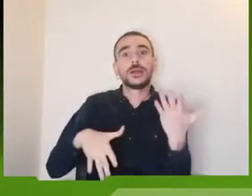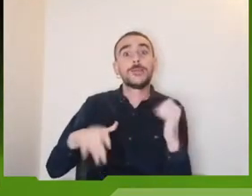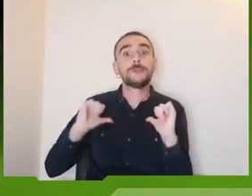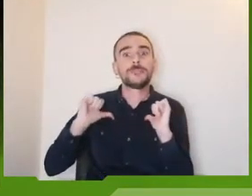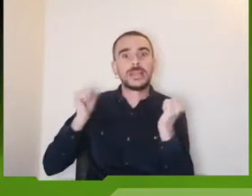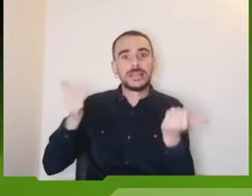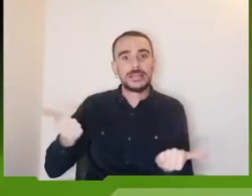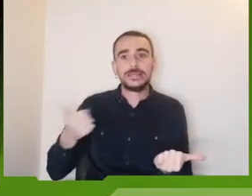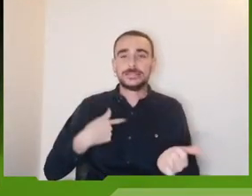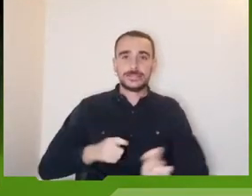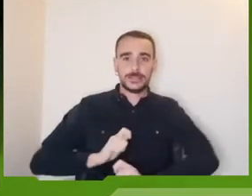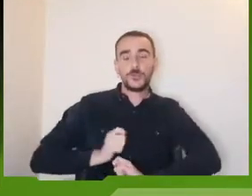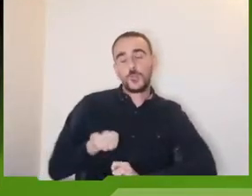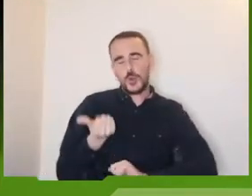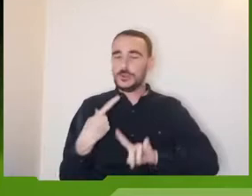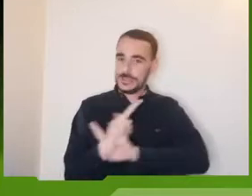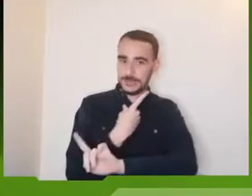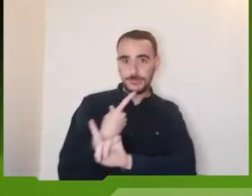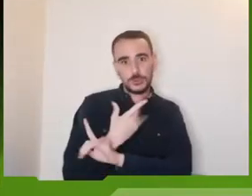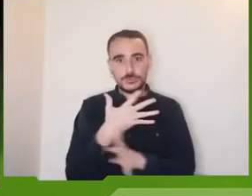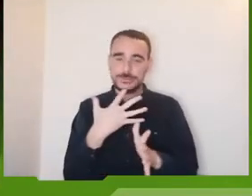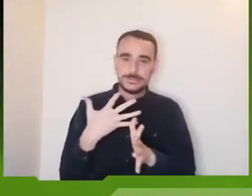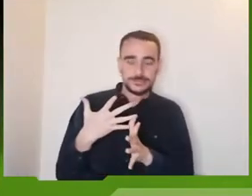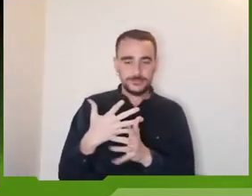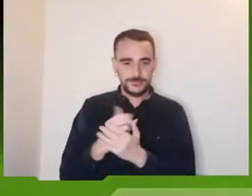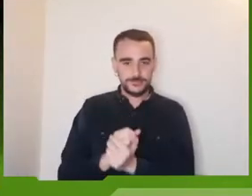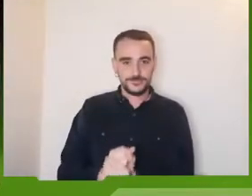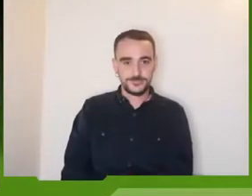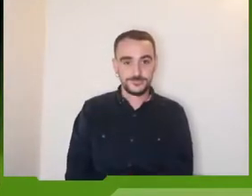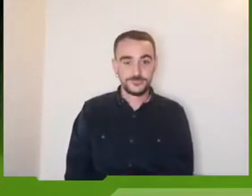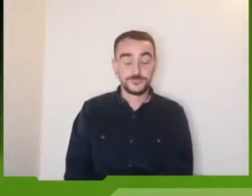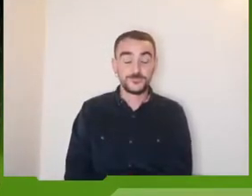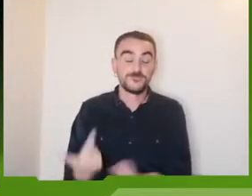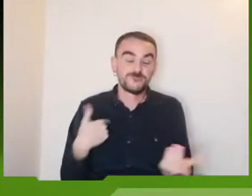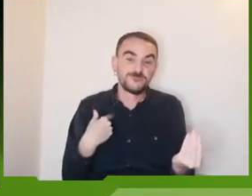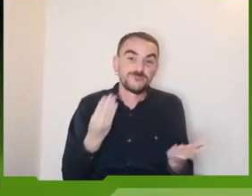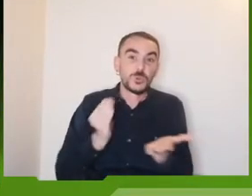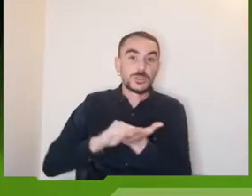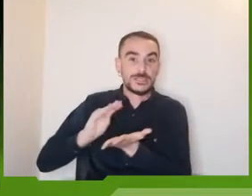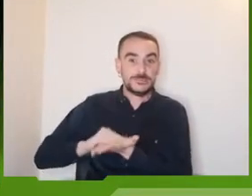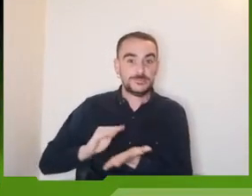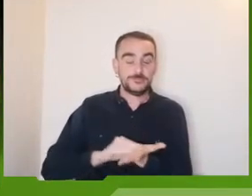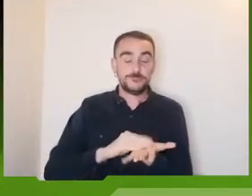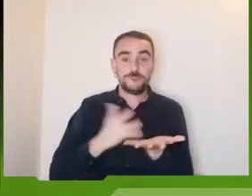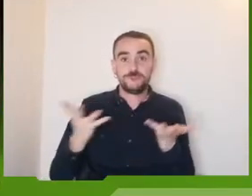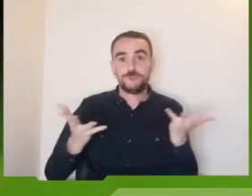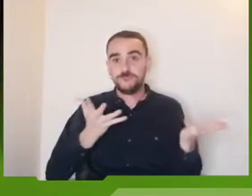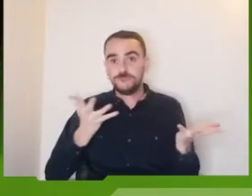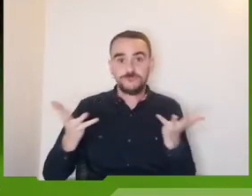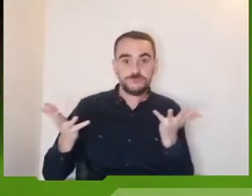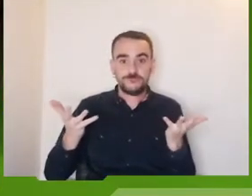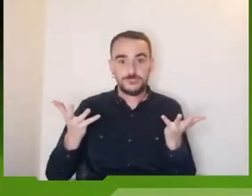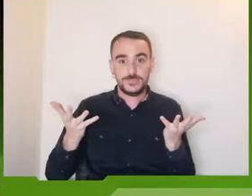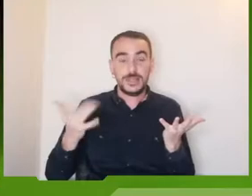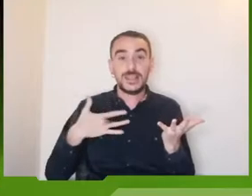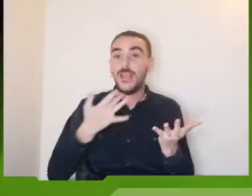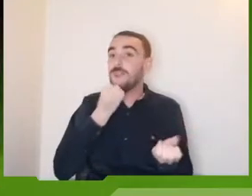momento de nervios para mí. Y a veces no tengo todo lo que quiero